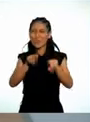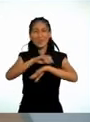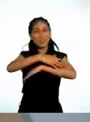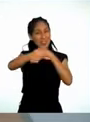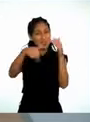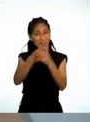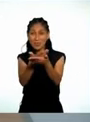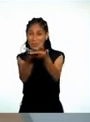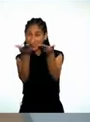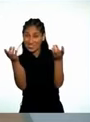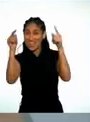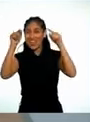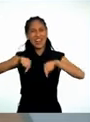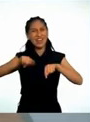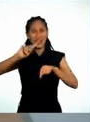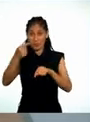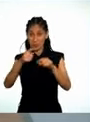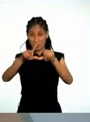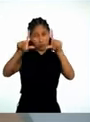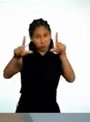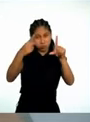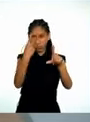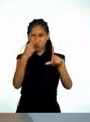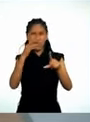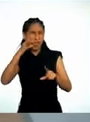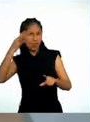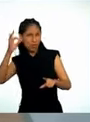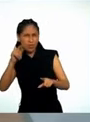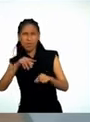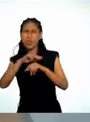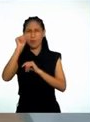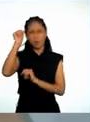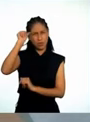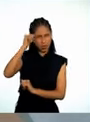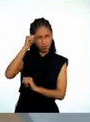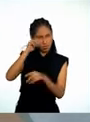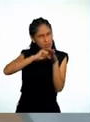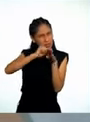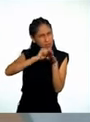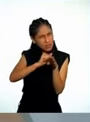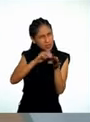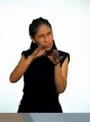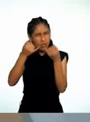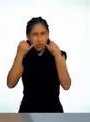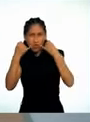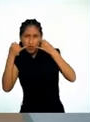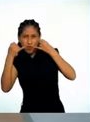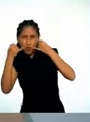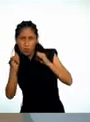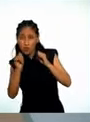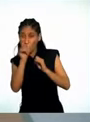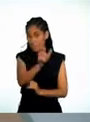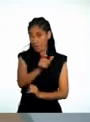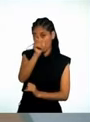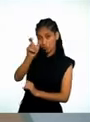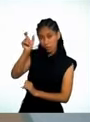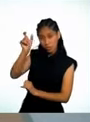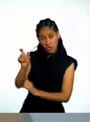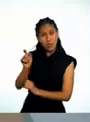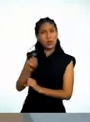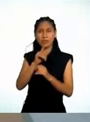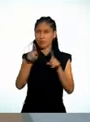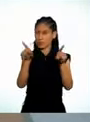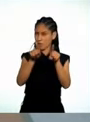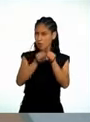en este primer programa de inglés hemos recordado y practicado cómo brindar información personal ya utilizar muchas